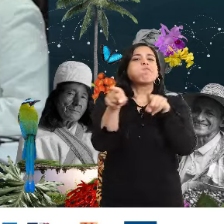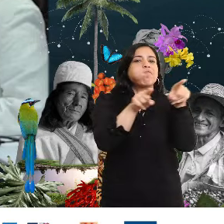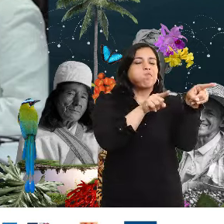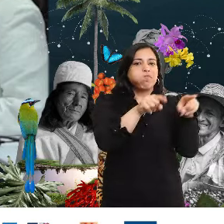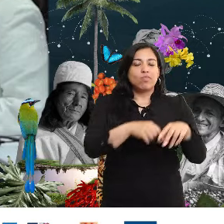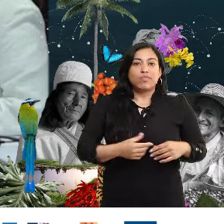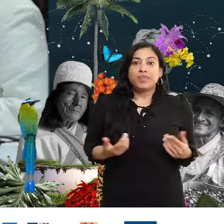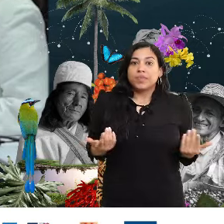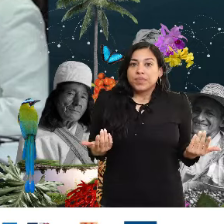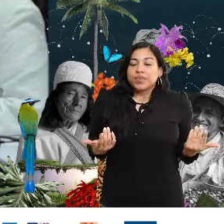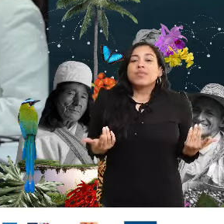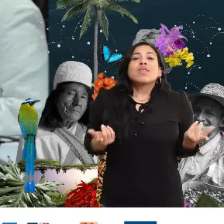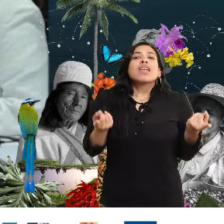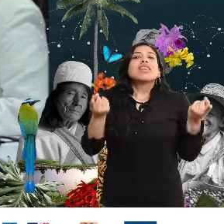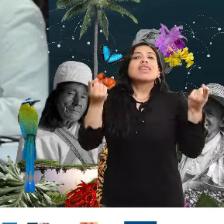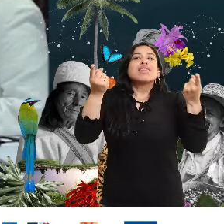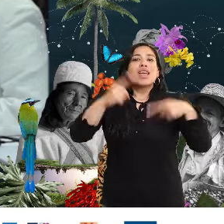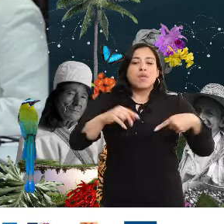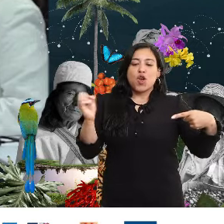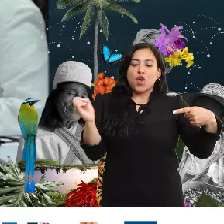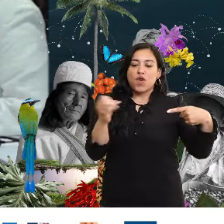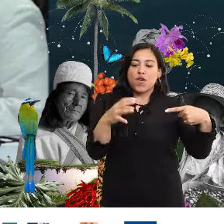y también hacen parte del foro